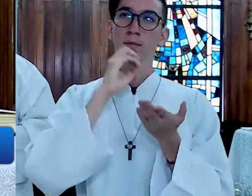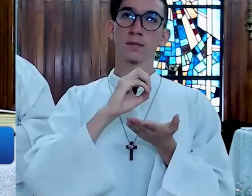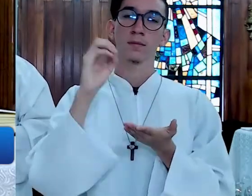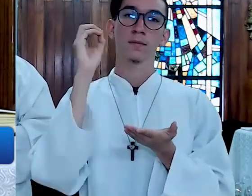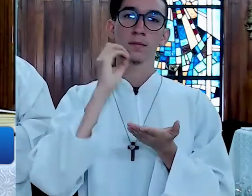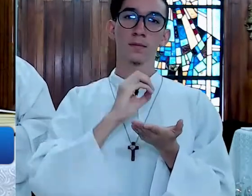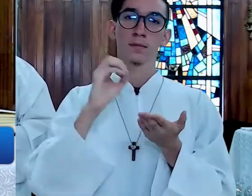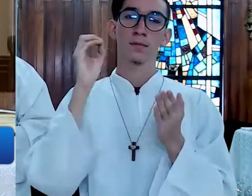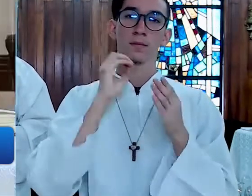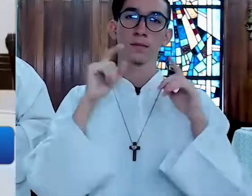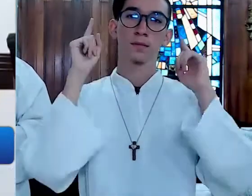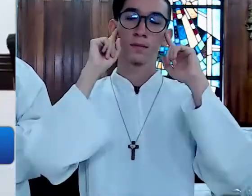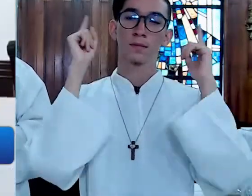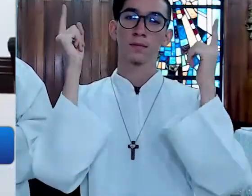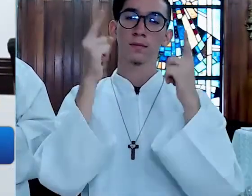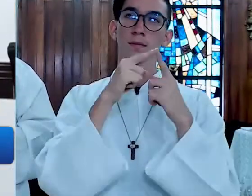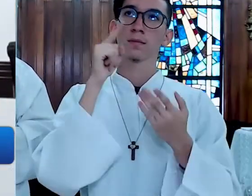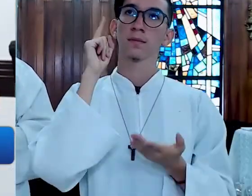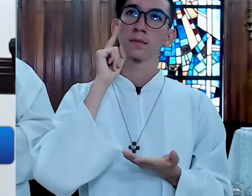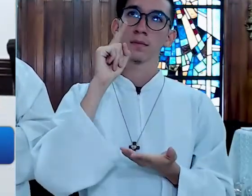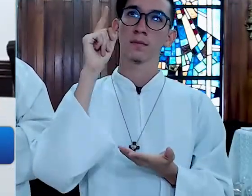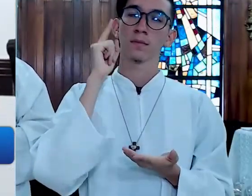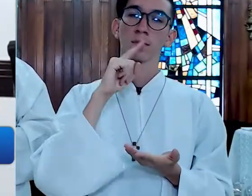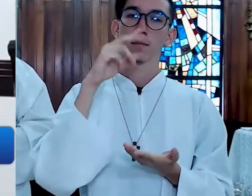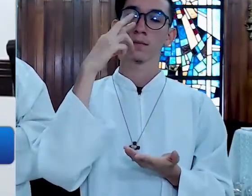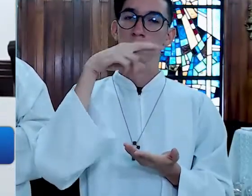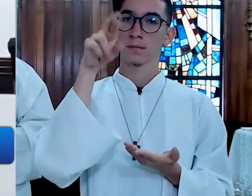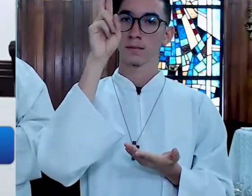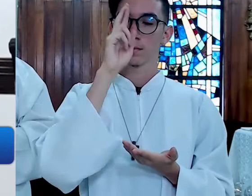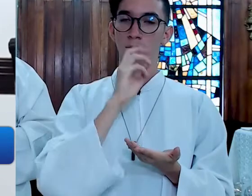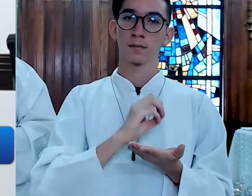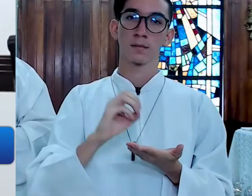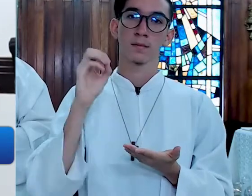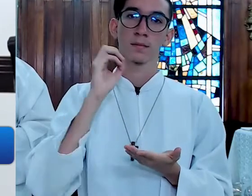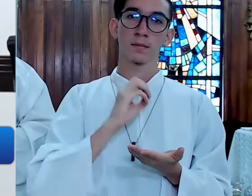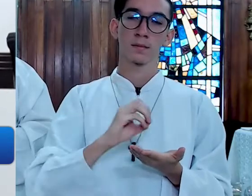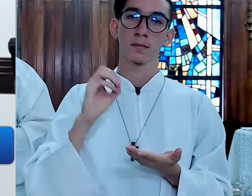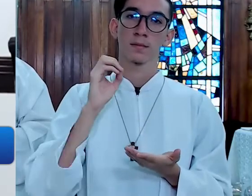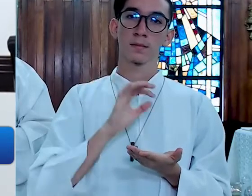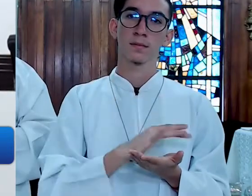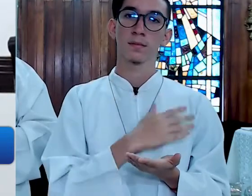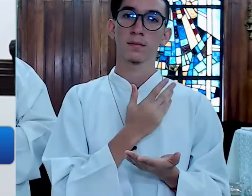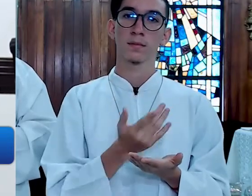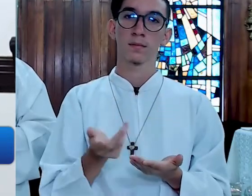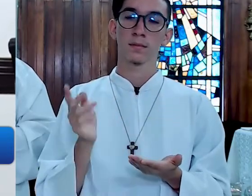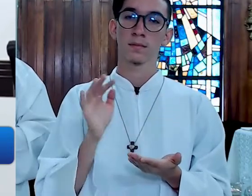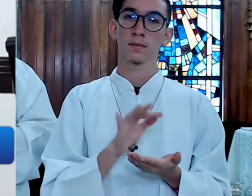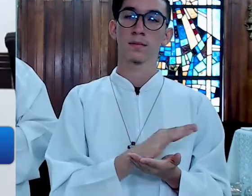Santo, santo, santo es el Señor.